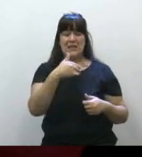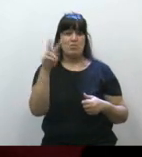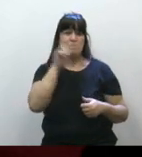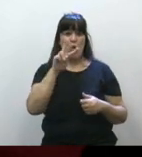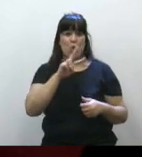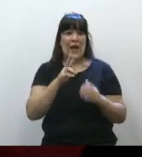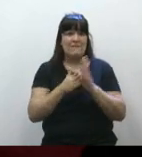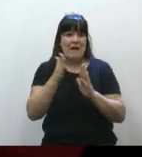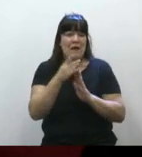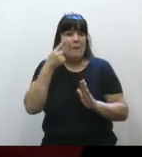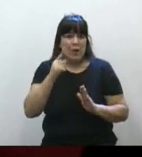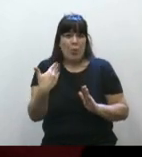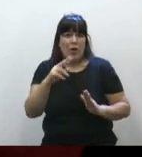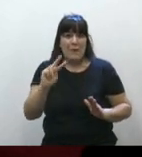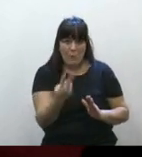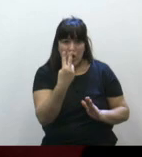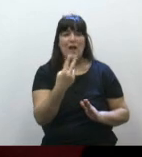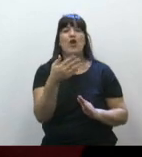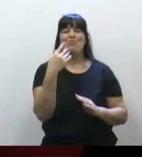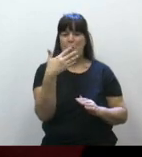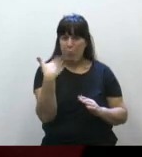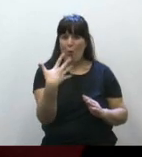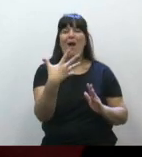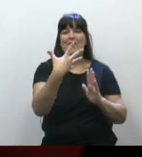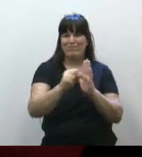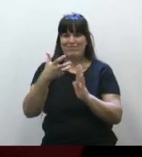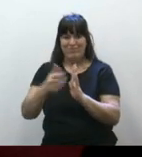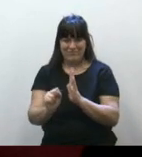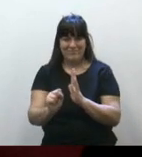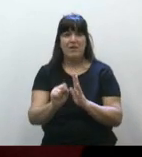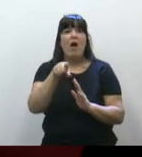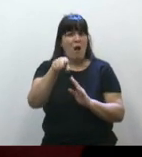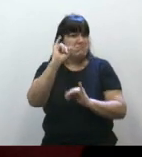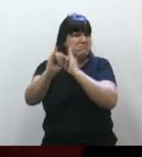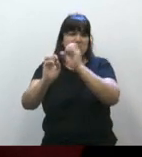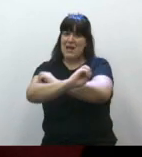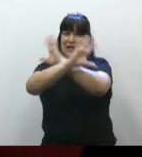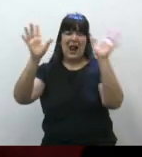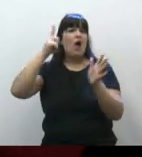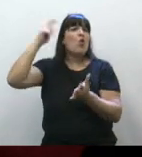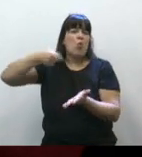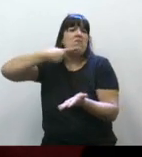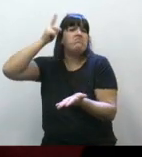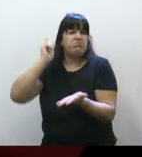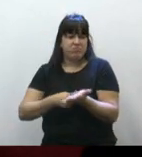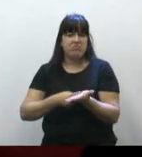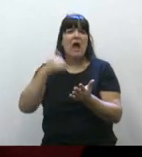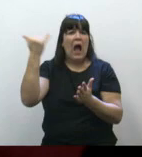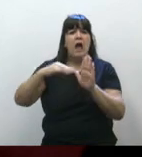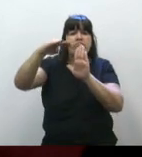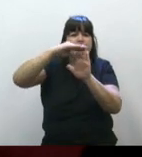mujer son los dos conceptos que son totalmente definidos claramente con algunos lineamientos fundamentales